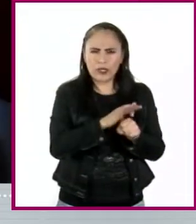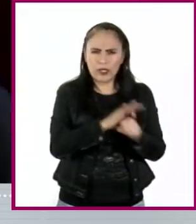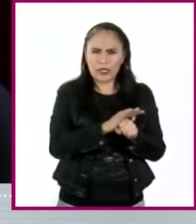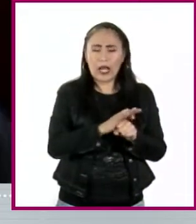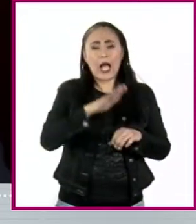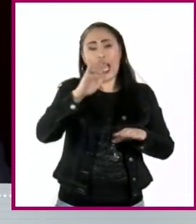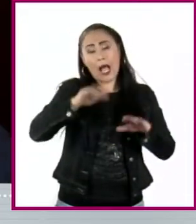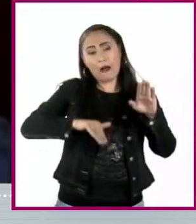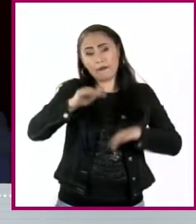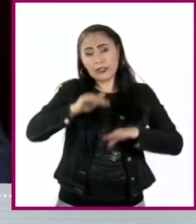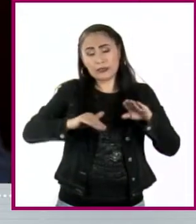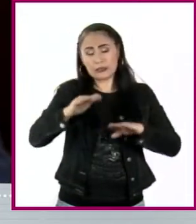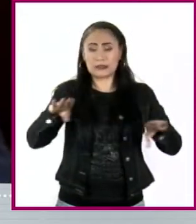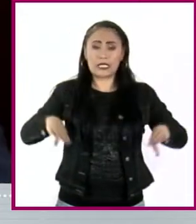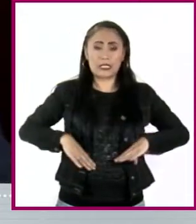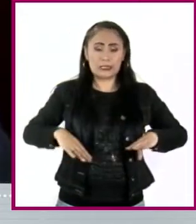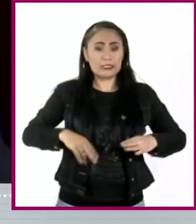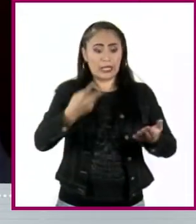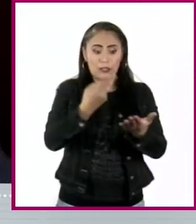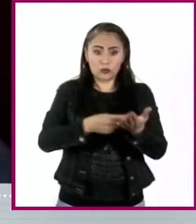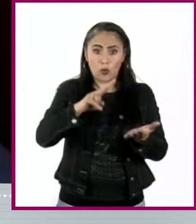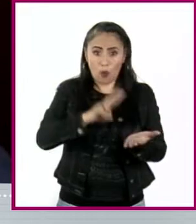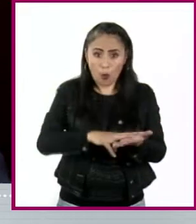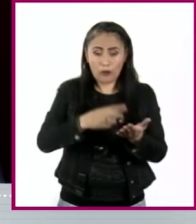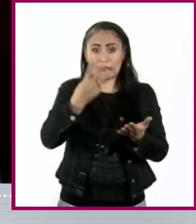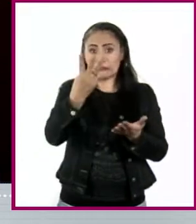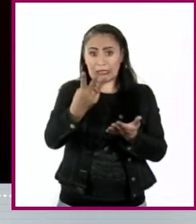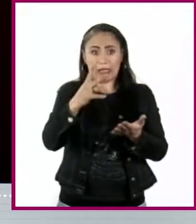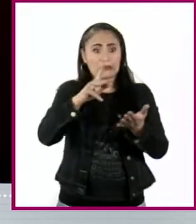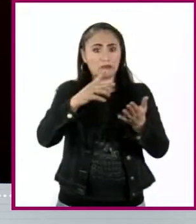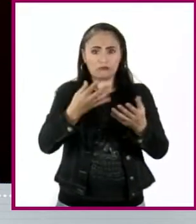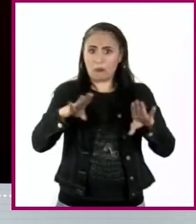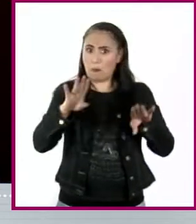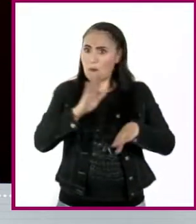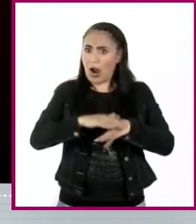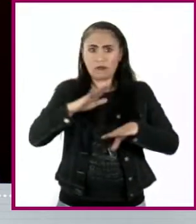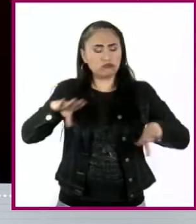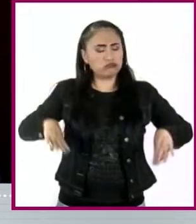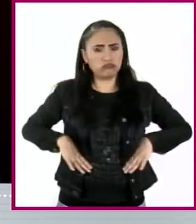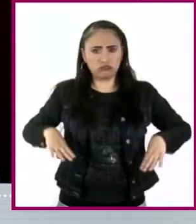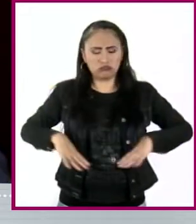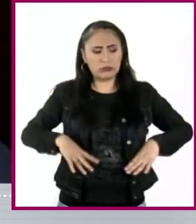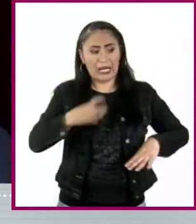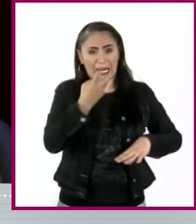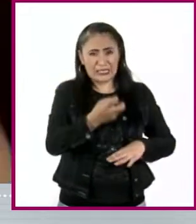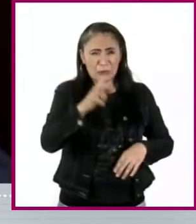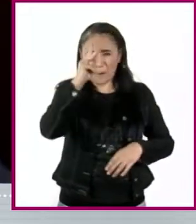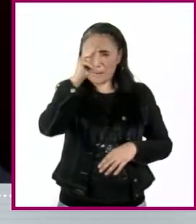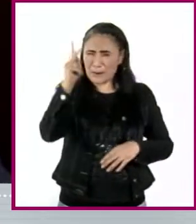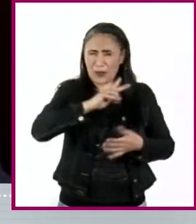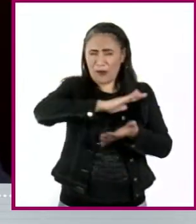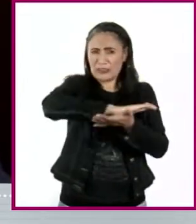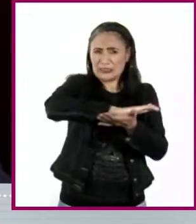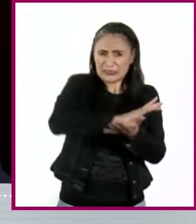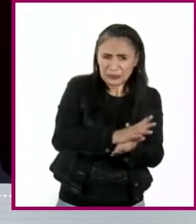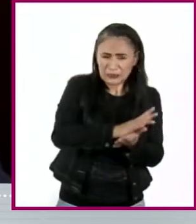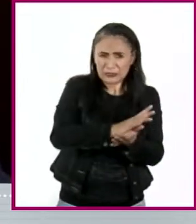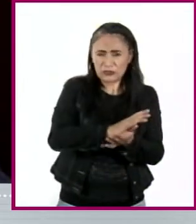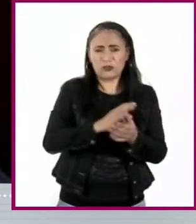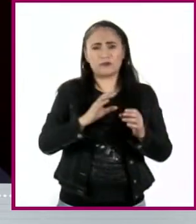yuxtaponen diversas características que pueden agravar la situación de discriminación o la situación